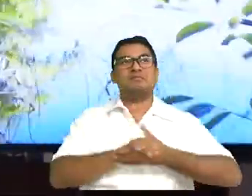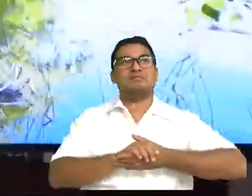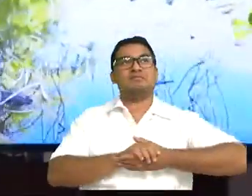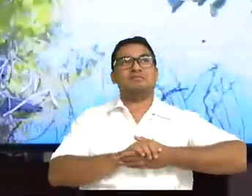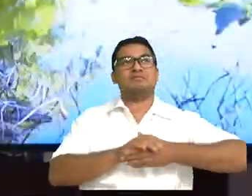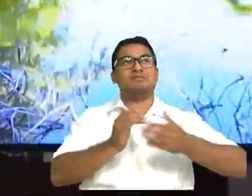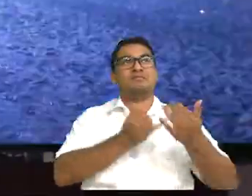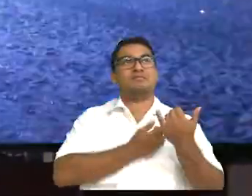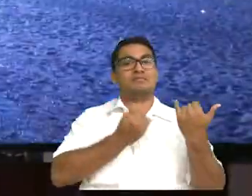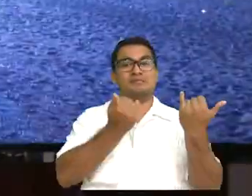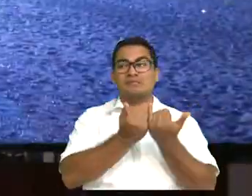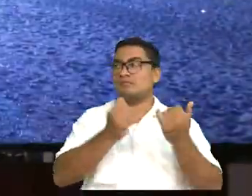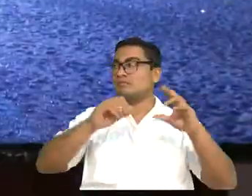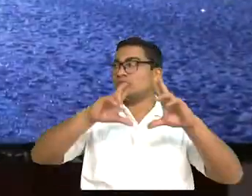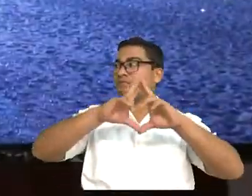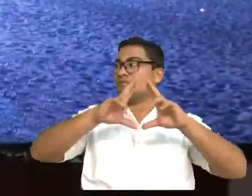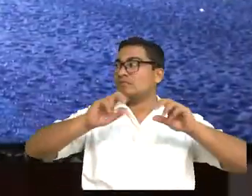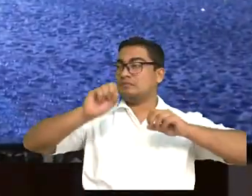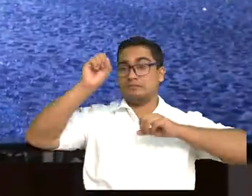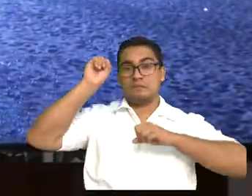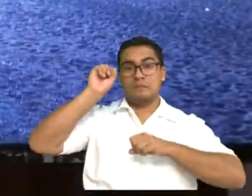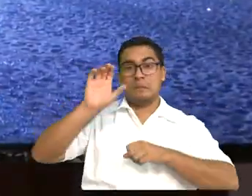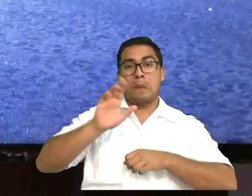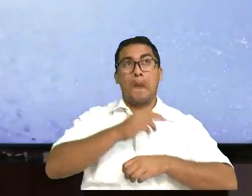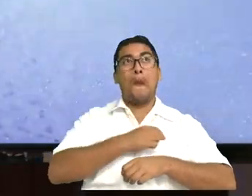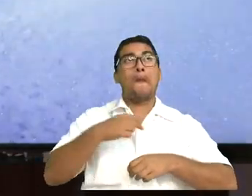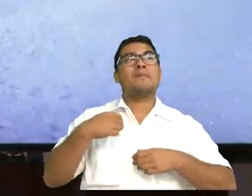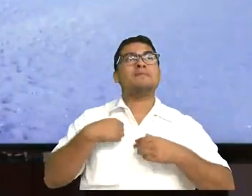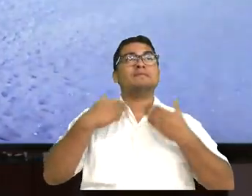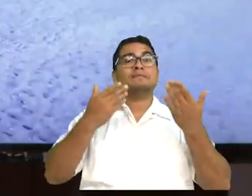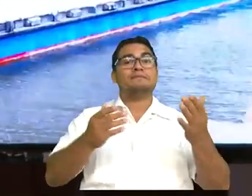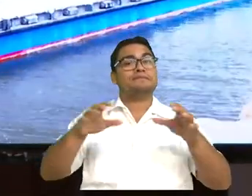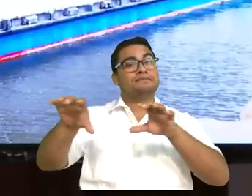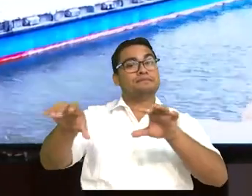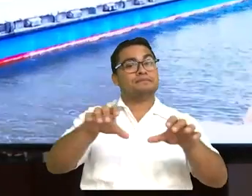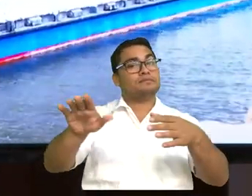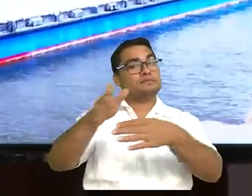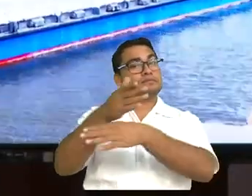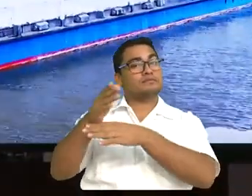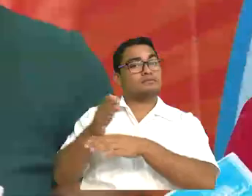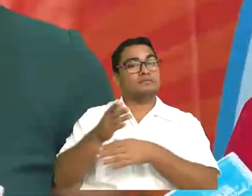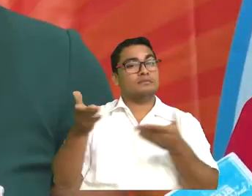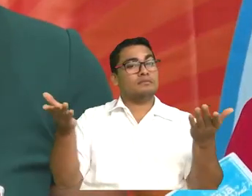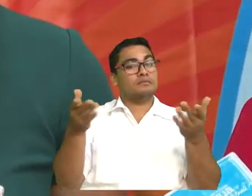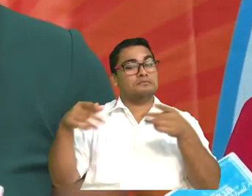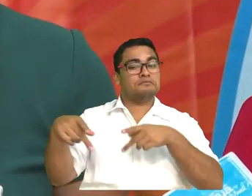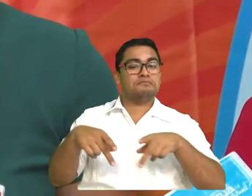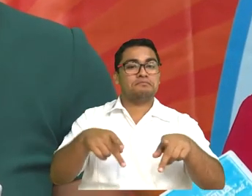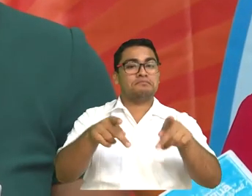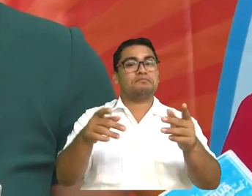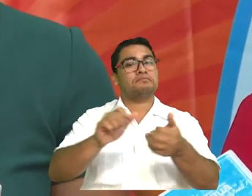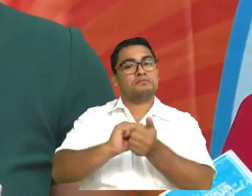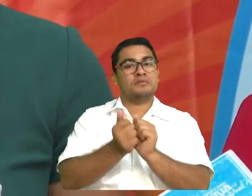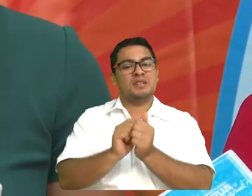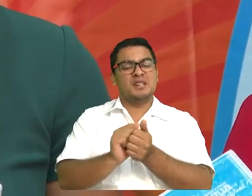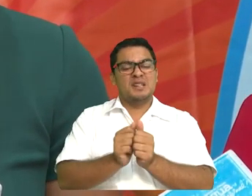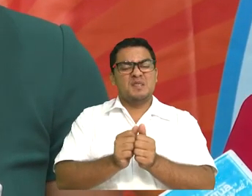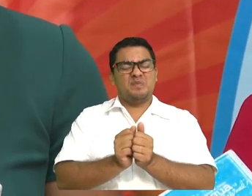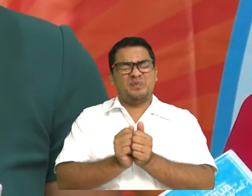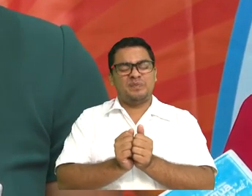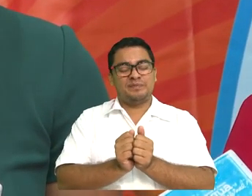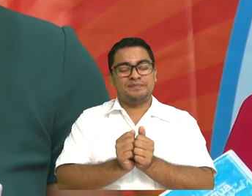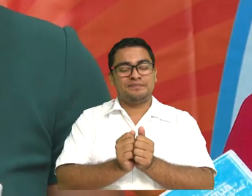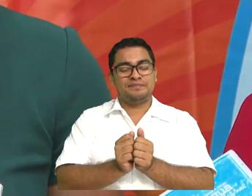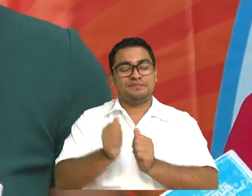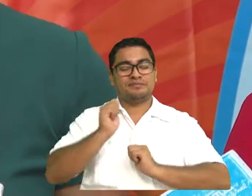Instituto Nicaragüense de Turismo estaremos realizando, ¿verdad?, una serie de actividades recreativas, deportivas,